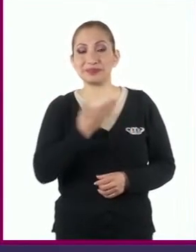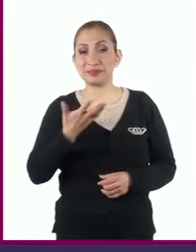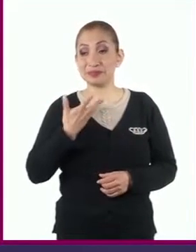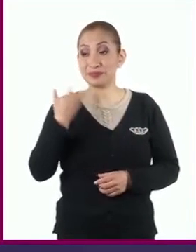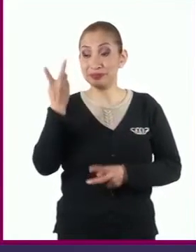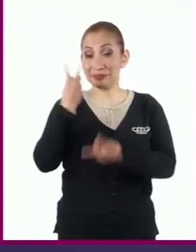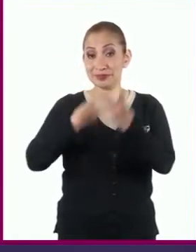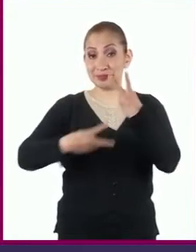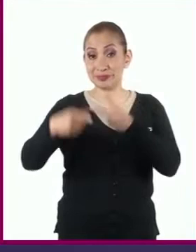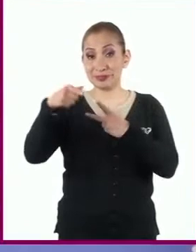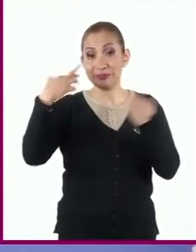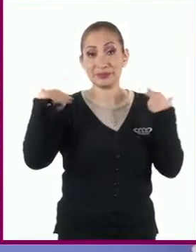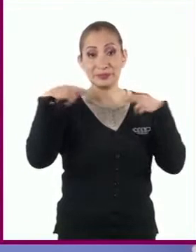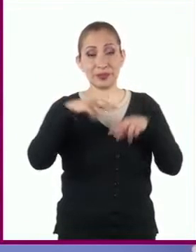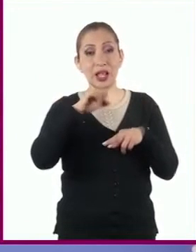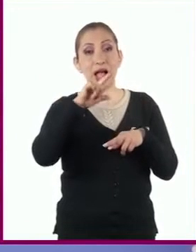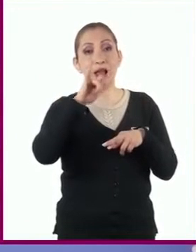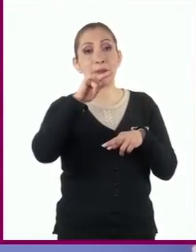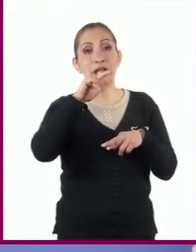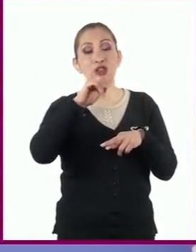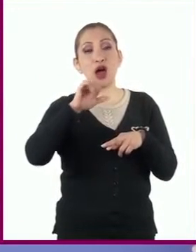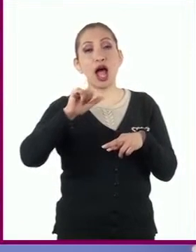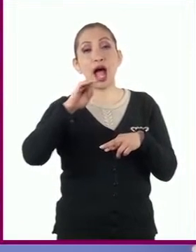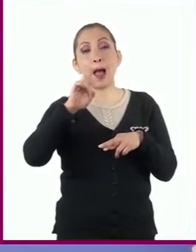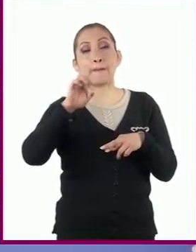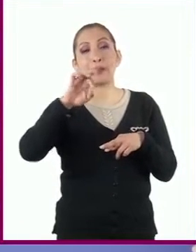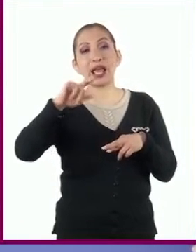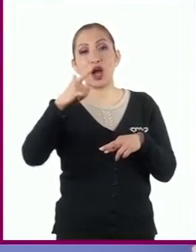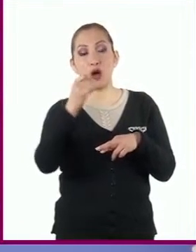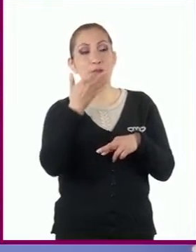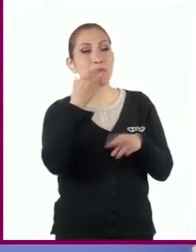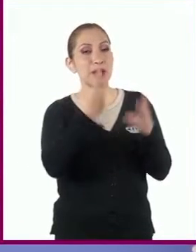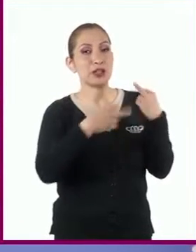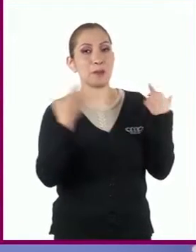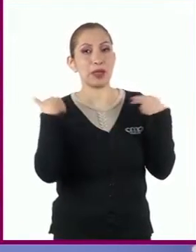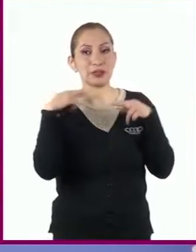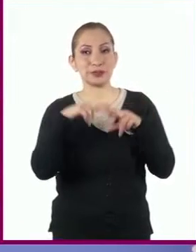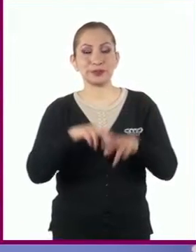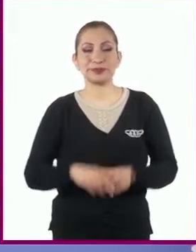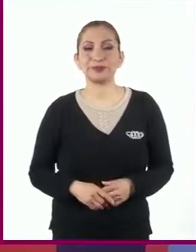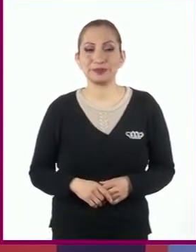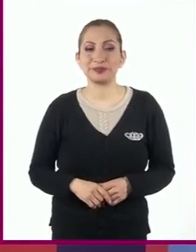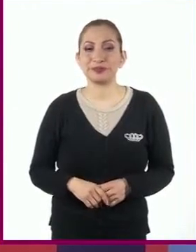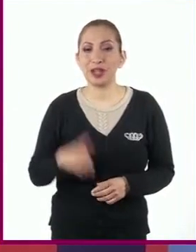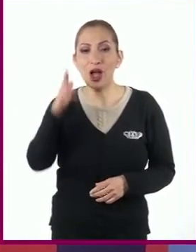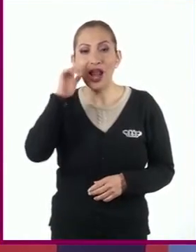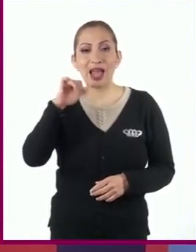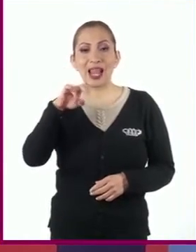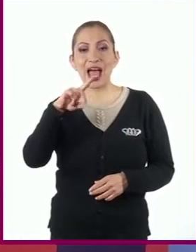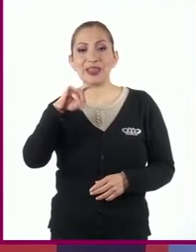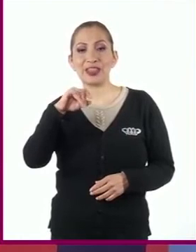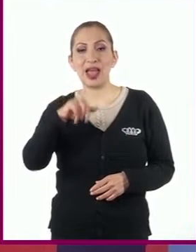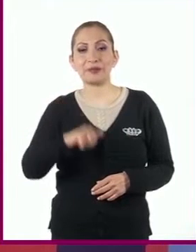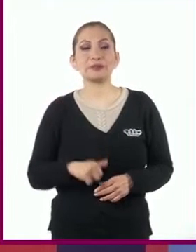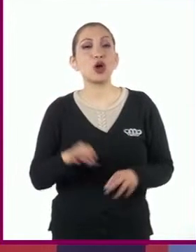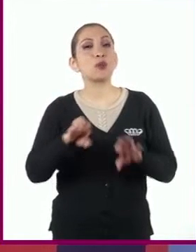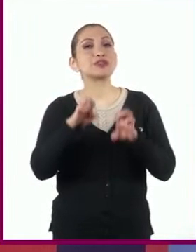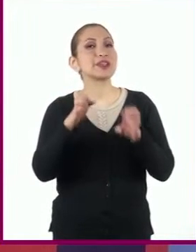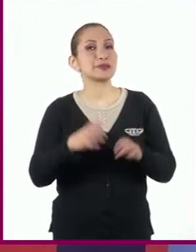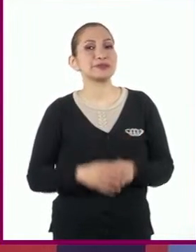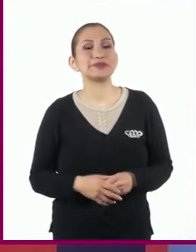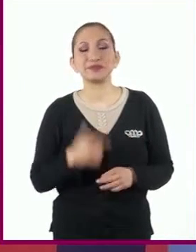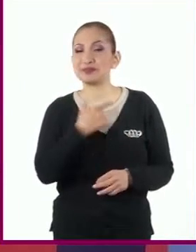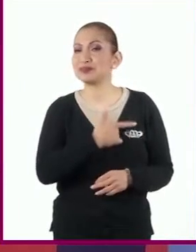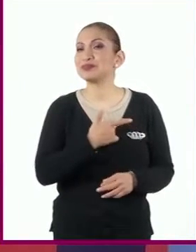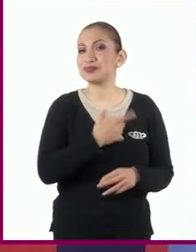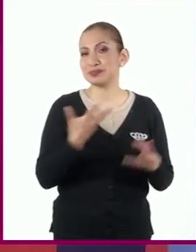con la presencia del maestro Alberto Ábrego. Bienvenido, maestro. ¿Qué tal, Nadia? ¿Cómo están? Es